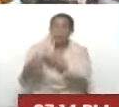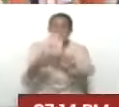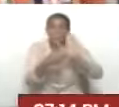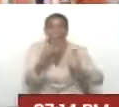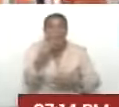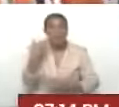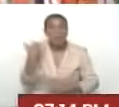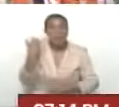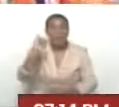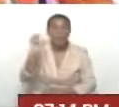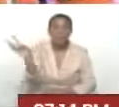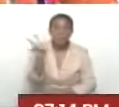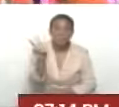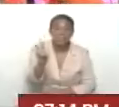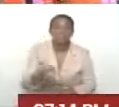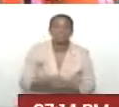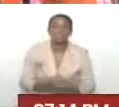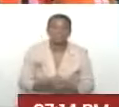Venezuela.